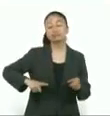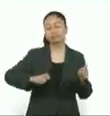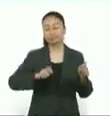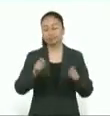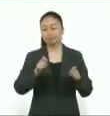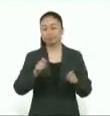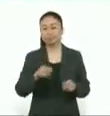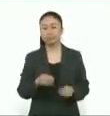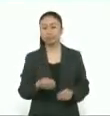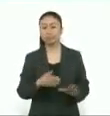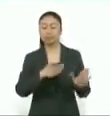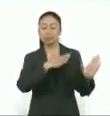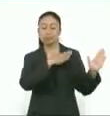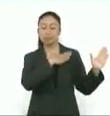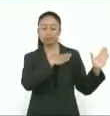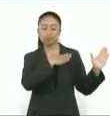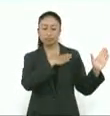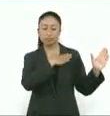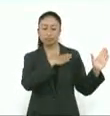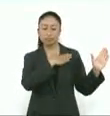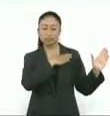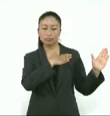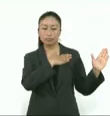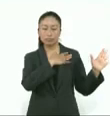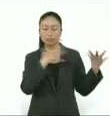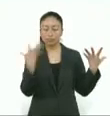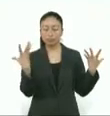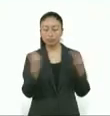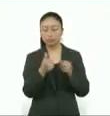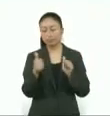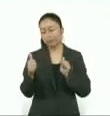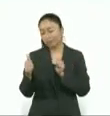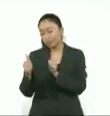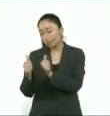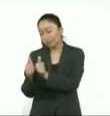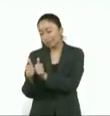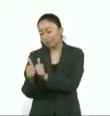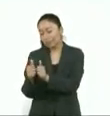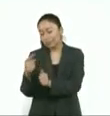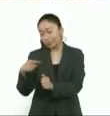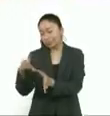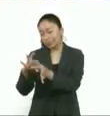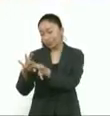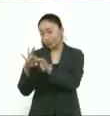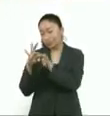el compromiso de seguir cercanas a ustedes.